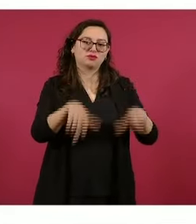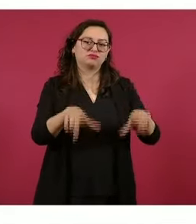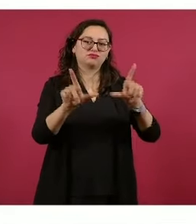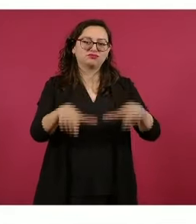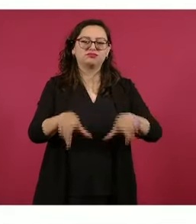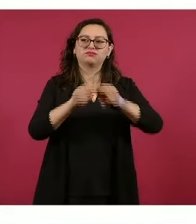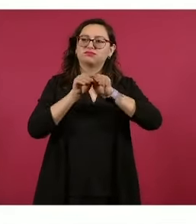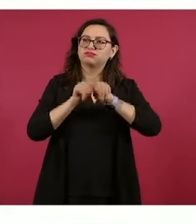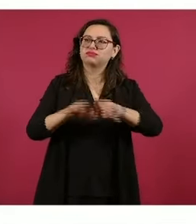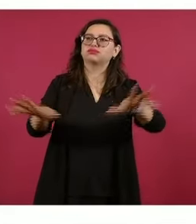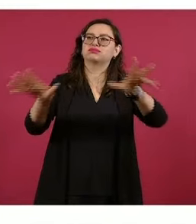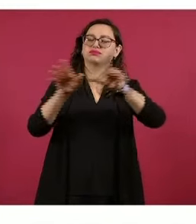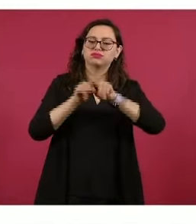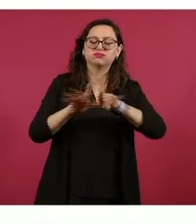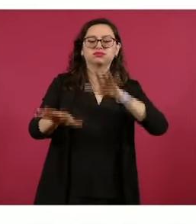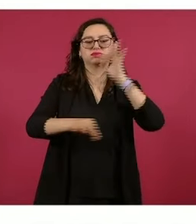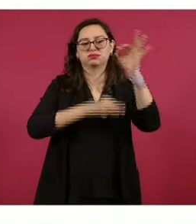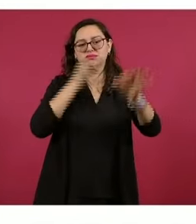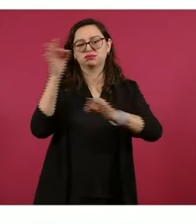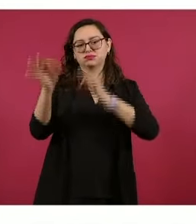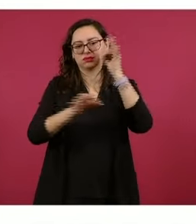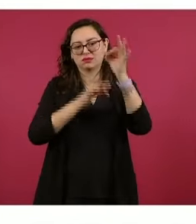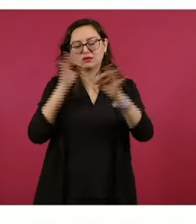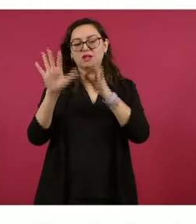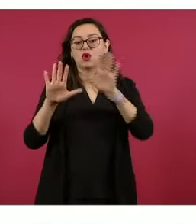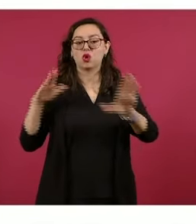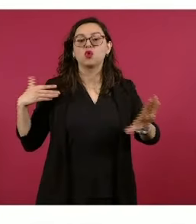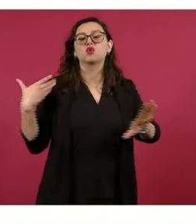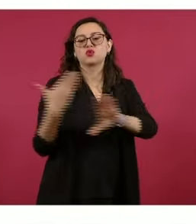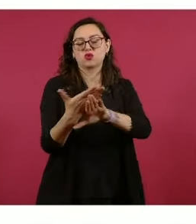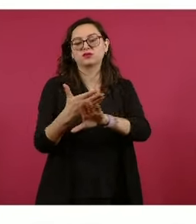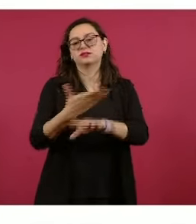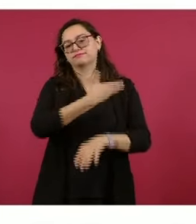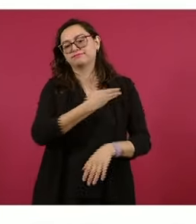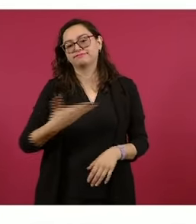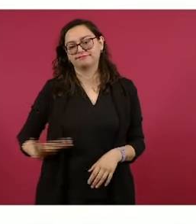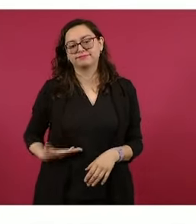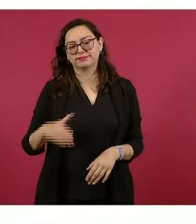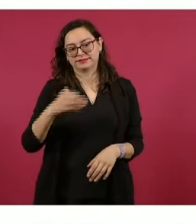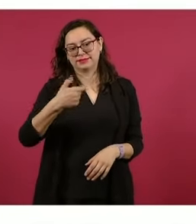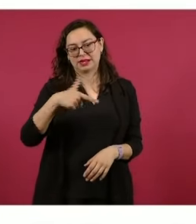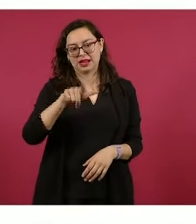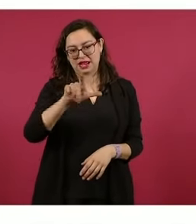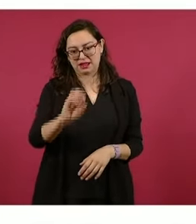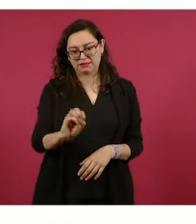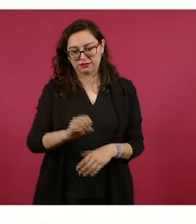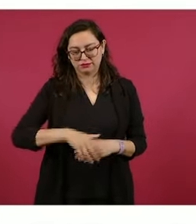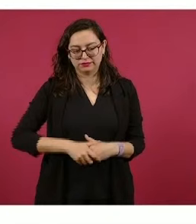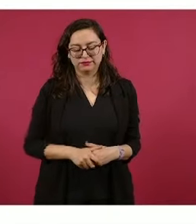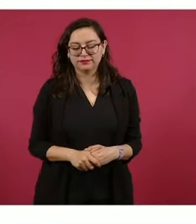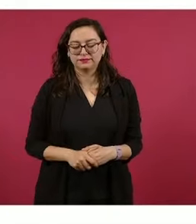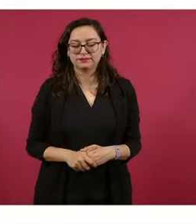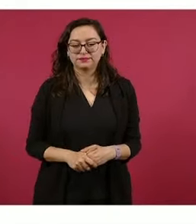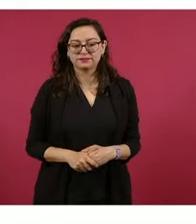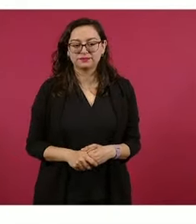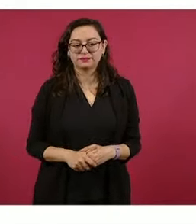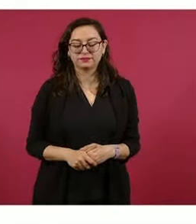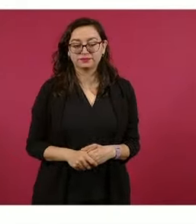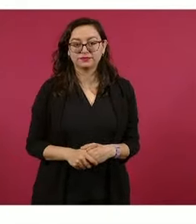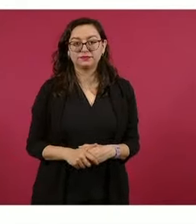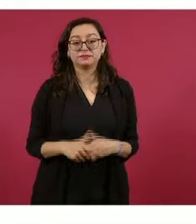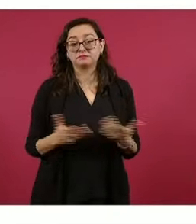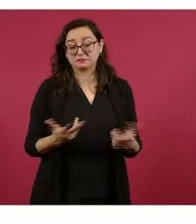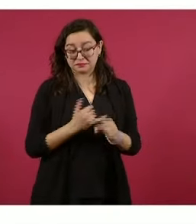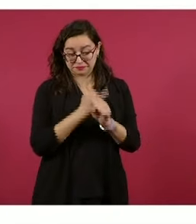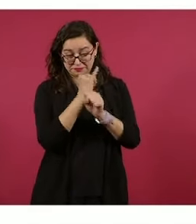difunden mensajes de odio y campañas negras en contra del presidente Andrés Manuel López Obrador. El estudio destaca